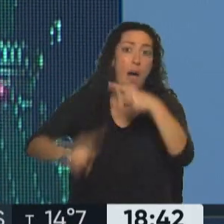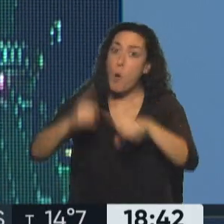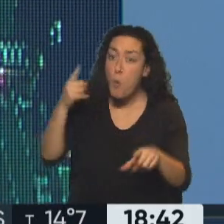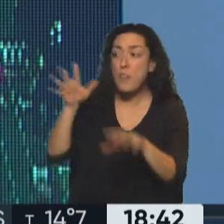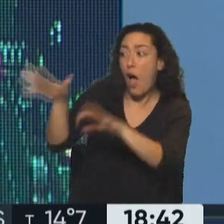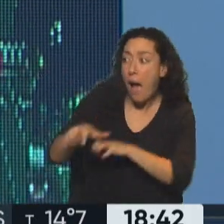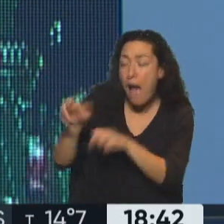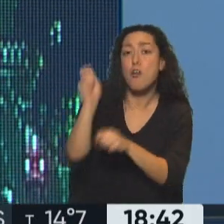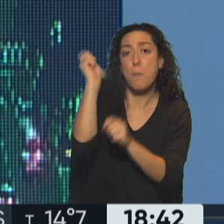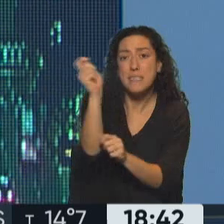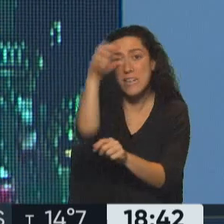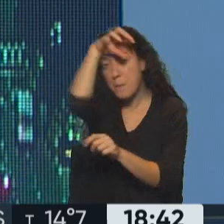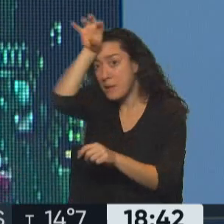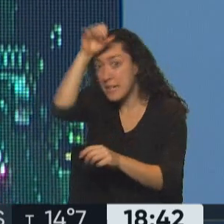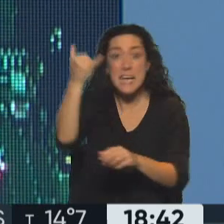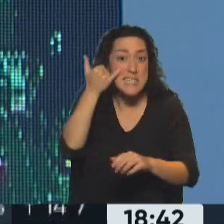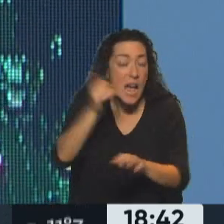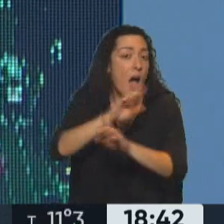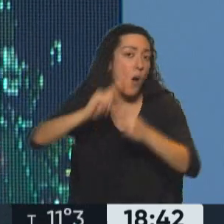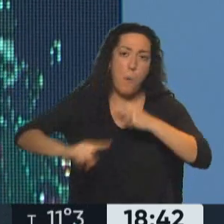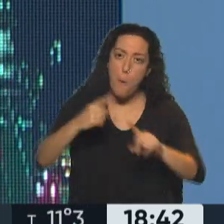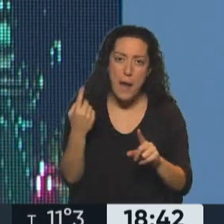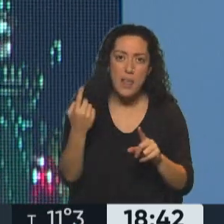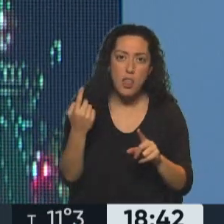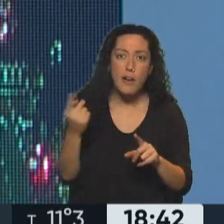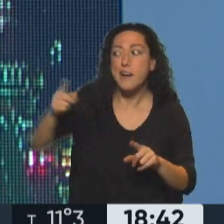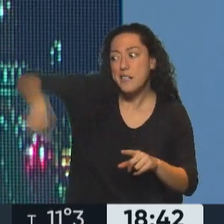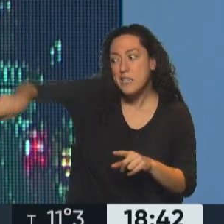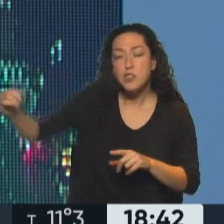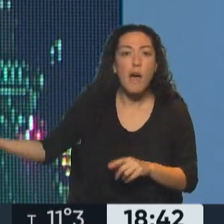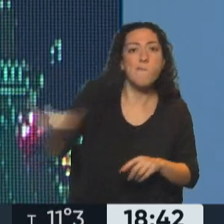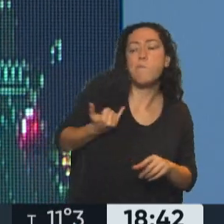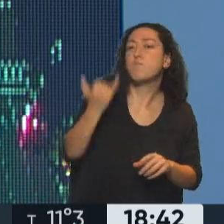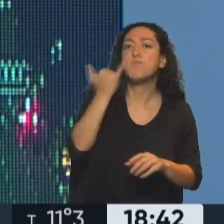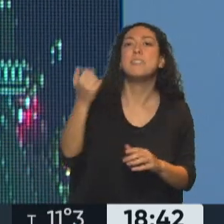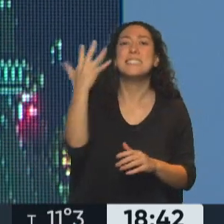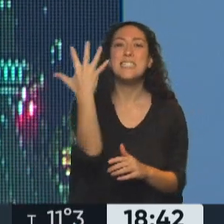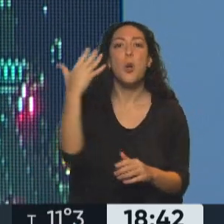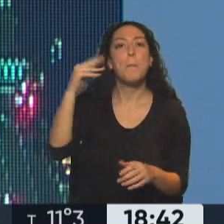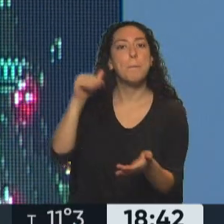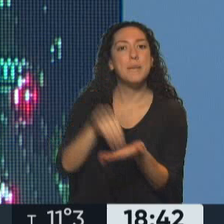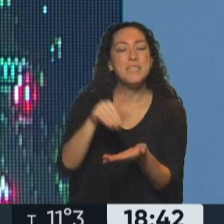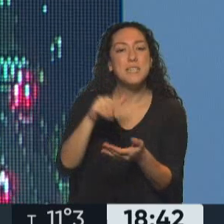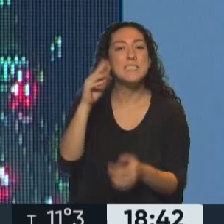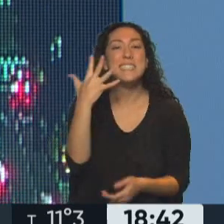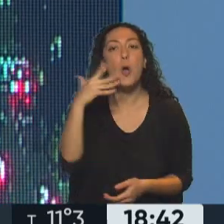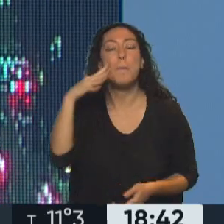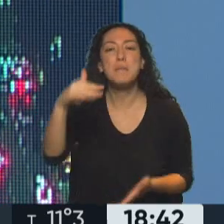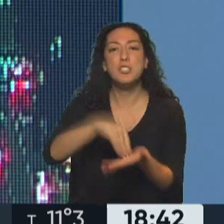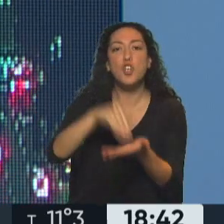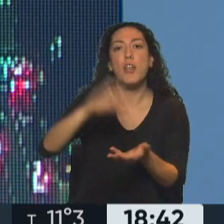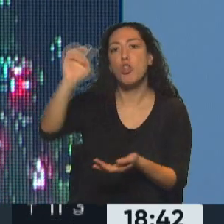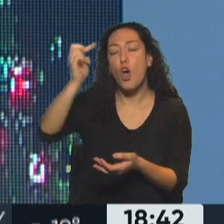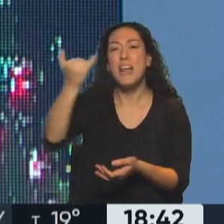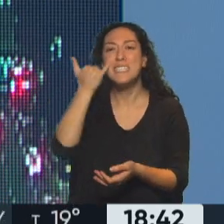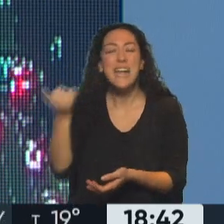con la pesca, con la minería, que ya reportaron un compromiso de 5.000 millones de dólares para fondear